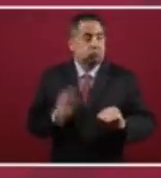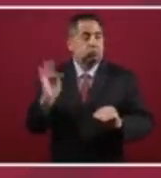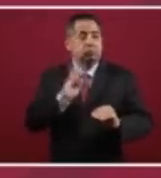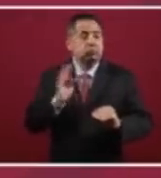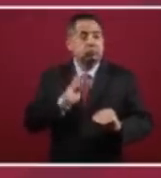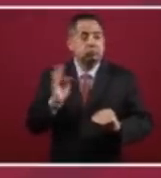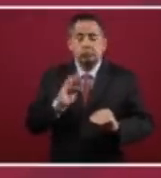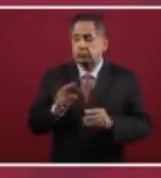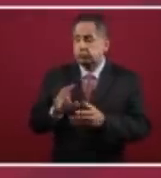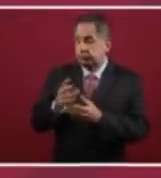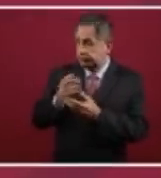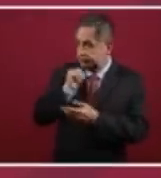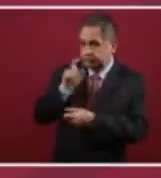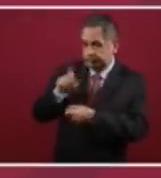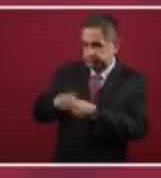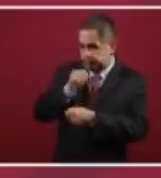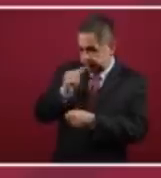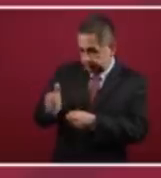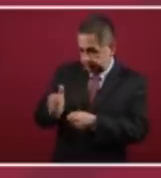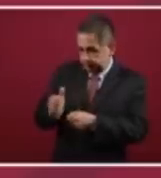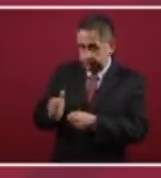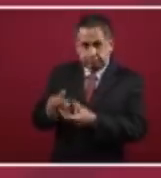ahí.